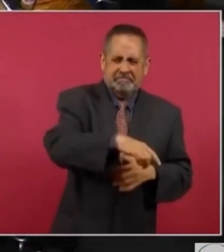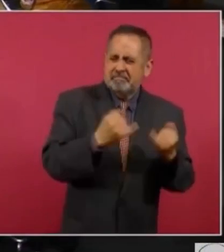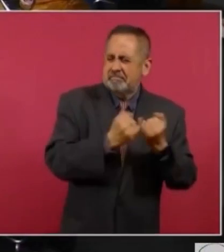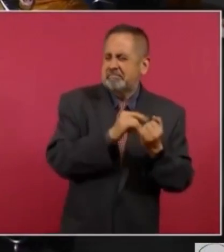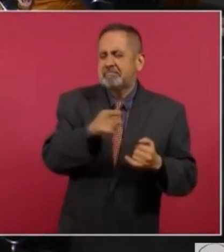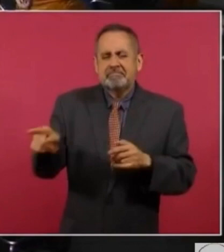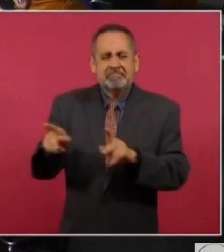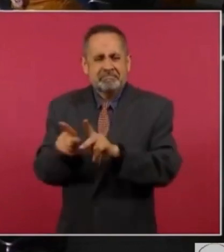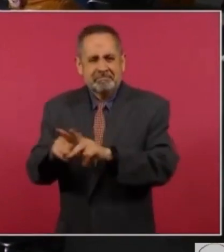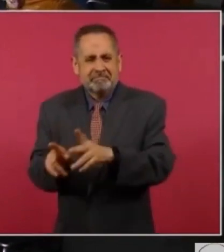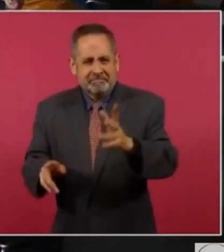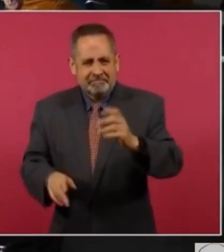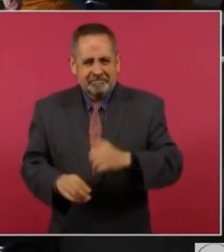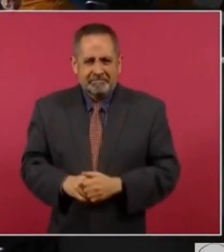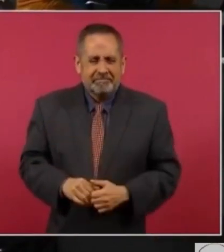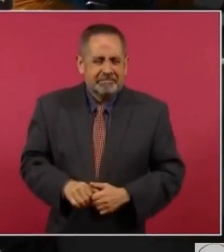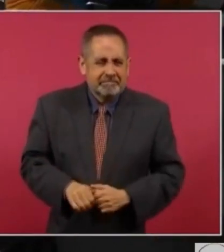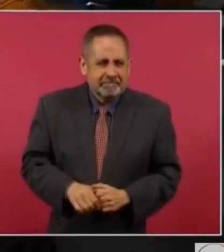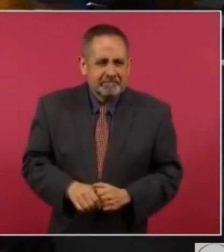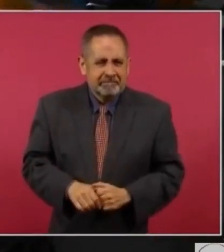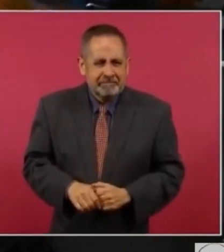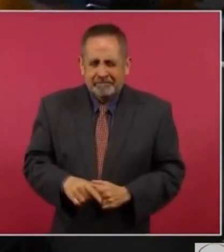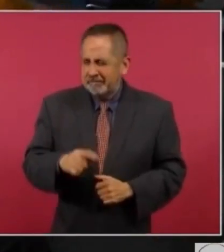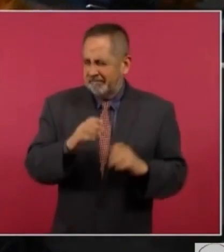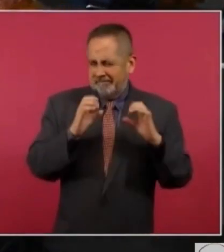¿No ves la Cheyenne?